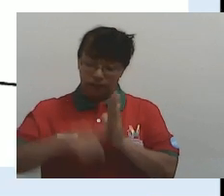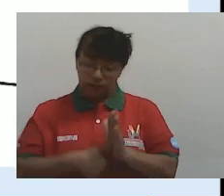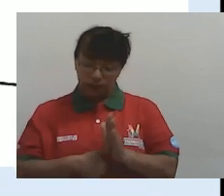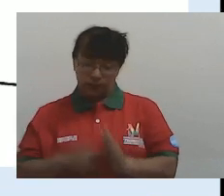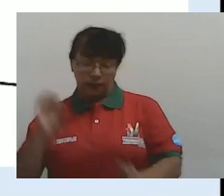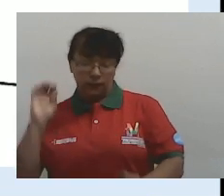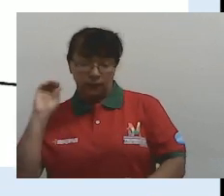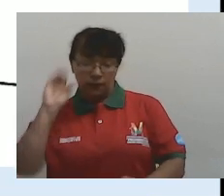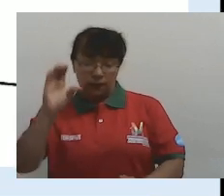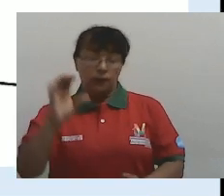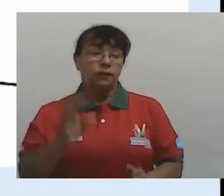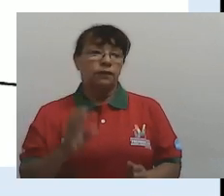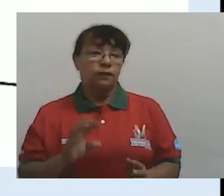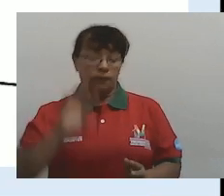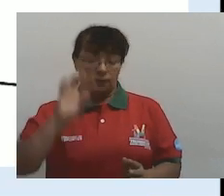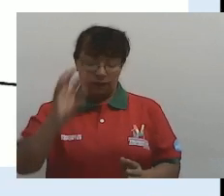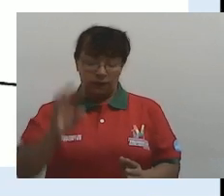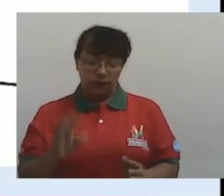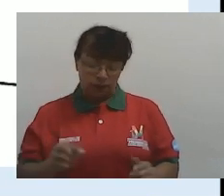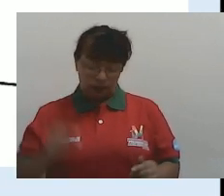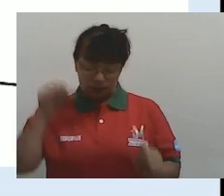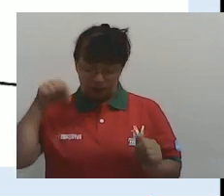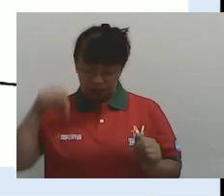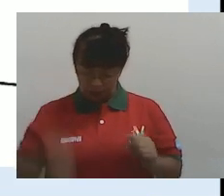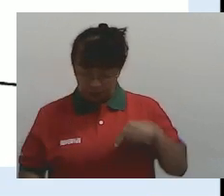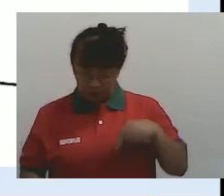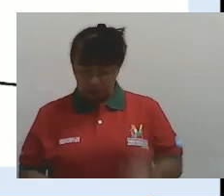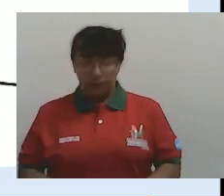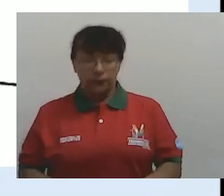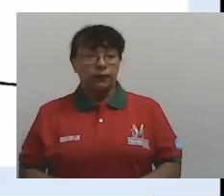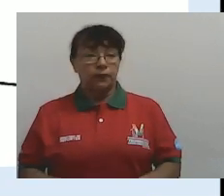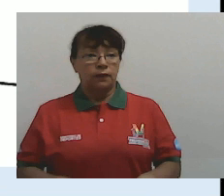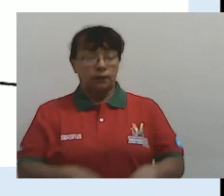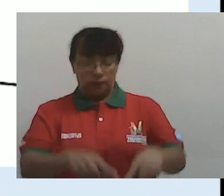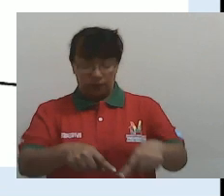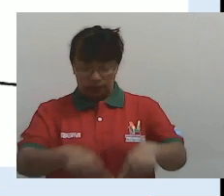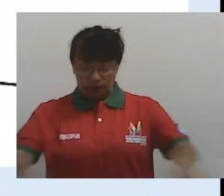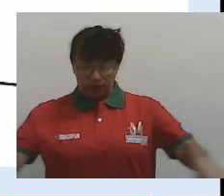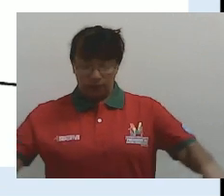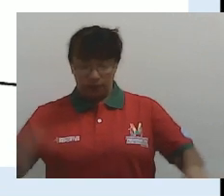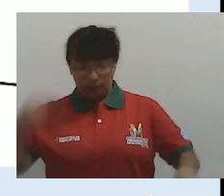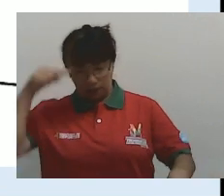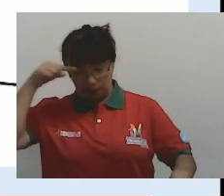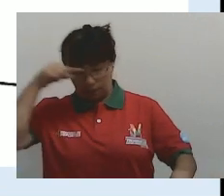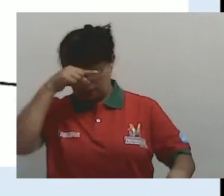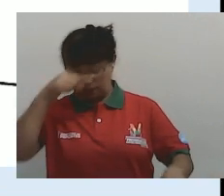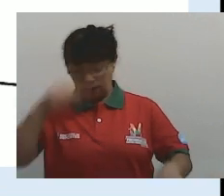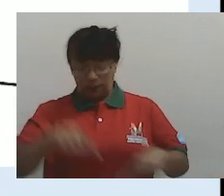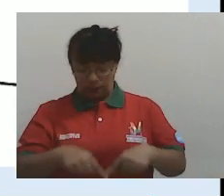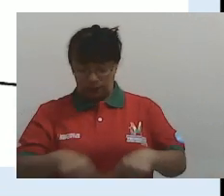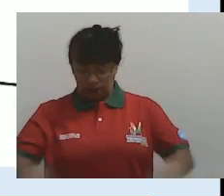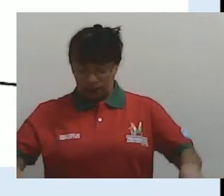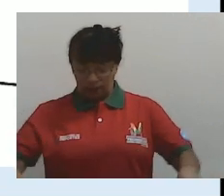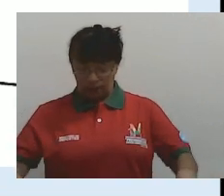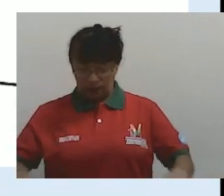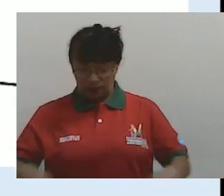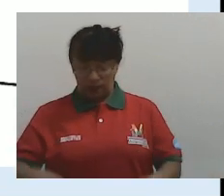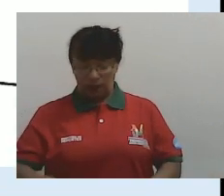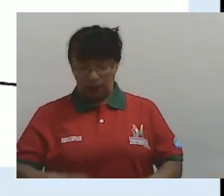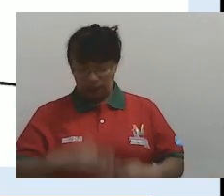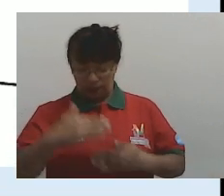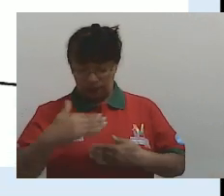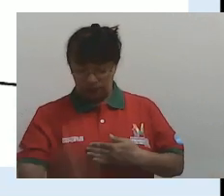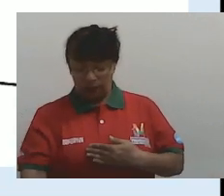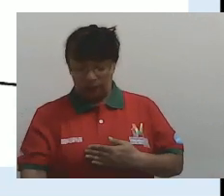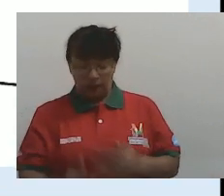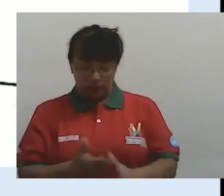lanzamiento, el niño pueda colocar un pie incluso en esa línea negra, que sería el límite entre la carrera de